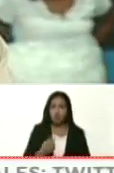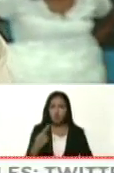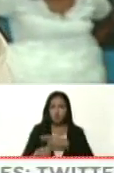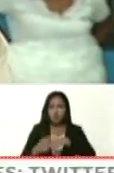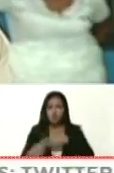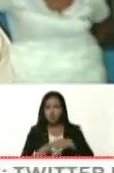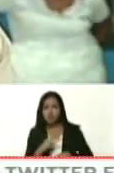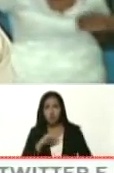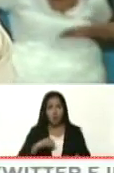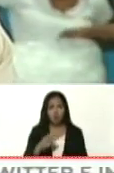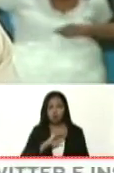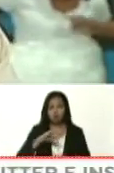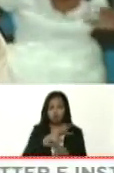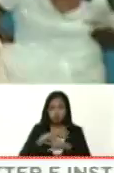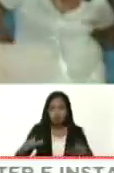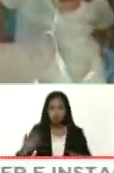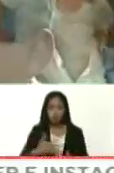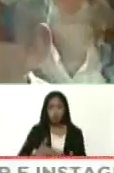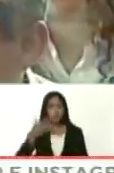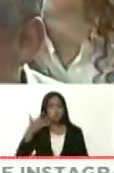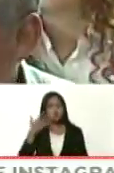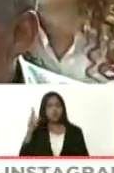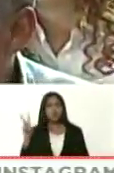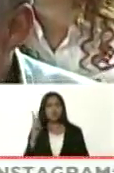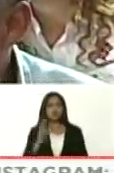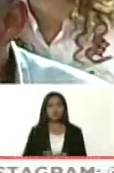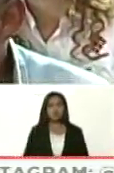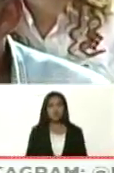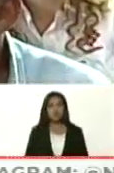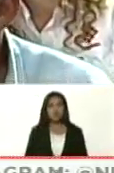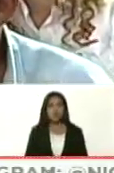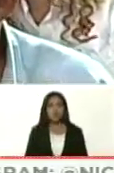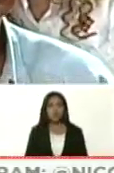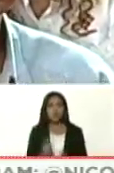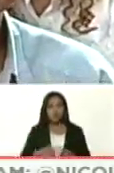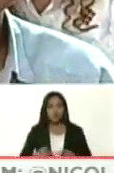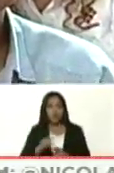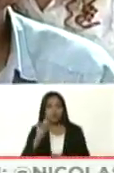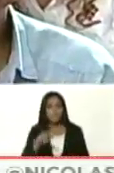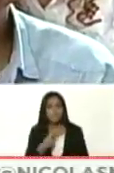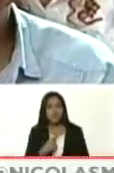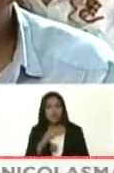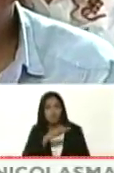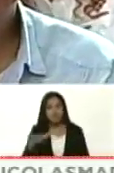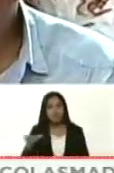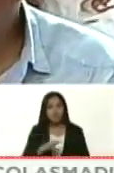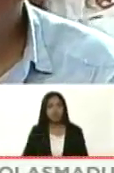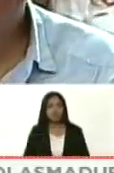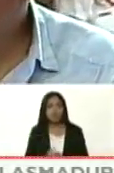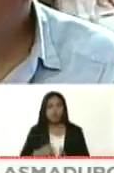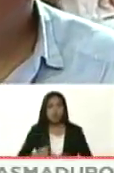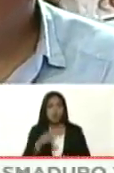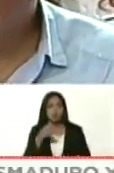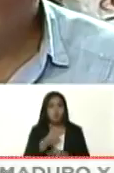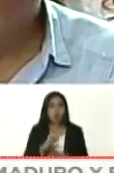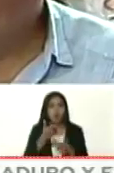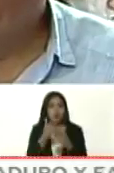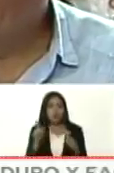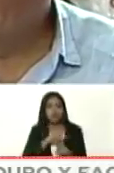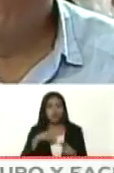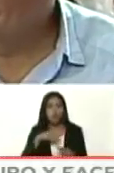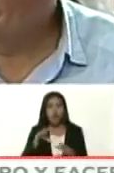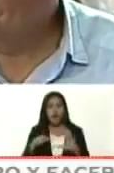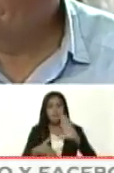llaneras. Es el orgullo de Venezuela. Los centauros del llano que fueron a hacer la libertad de toda